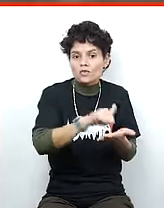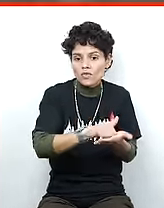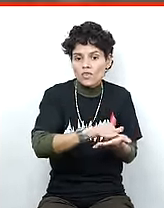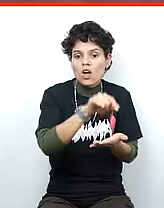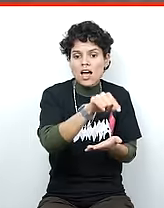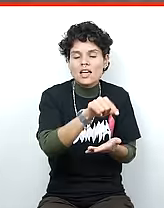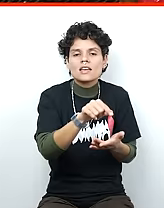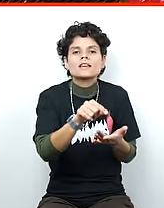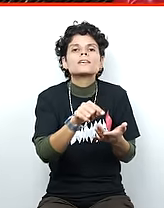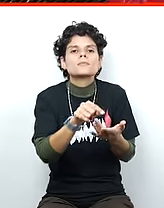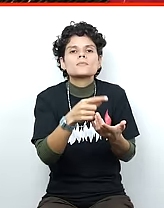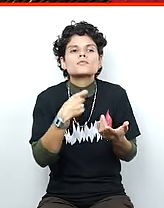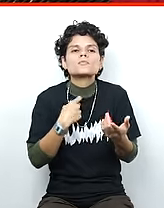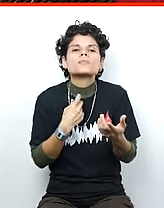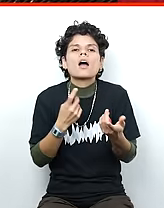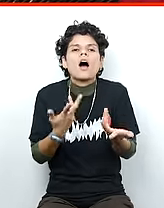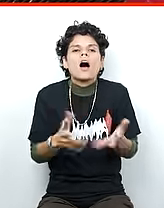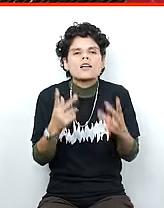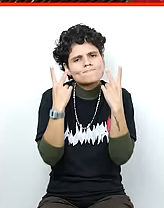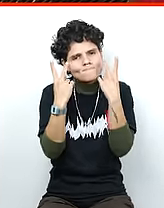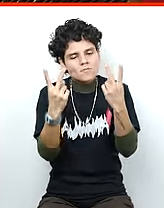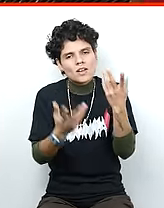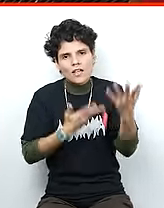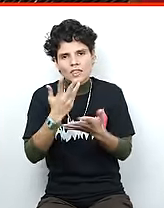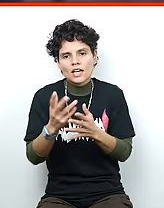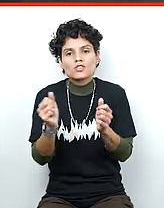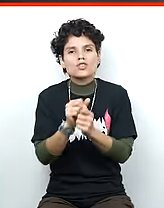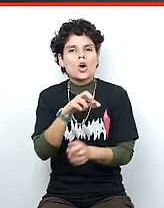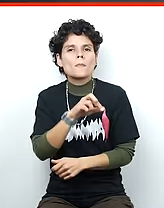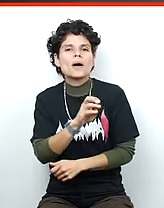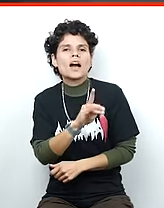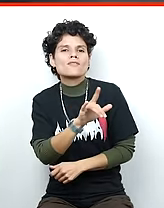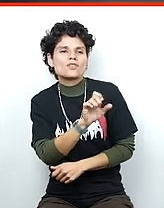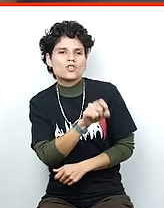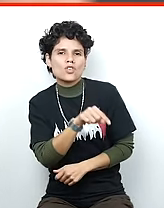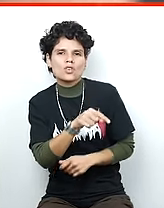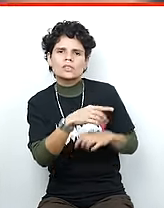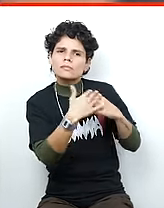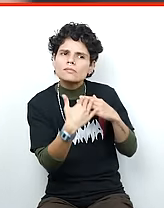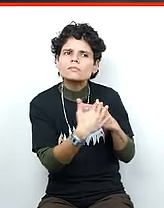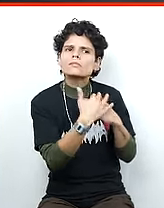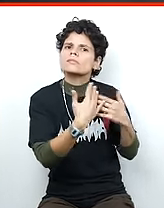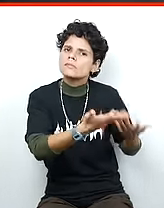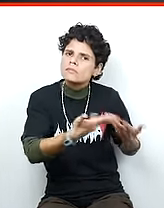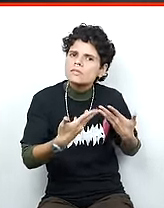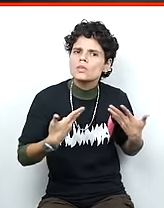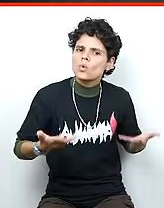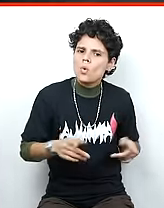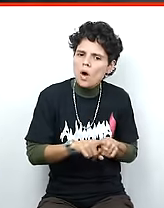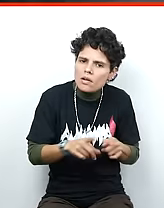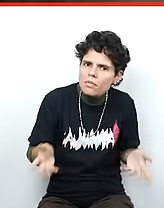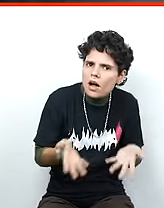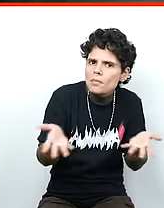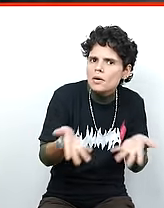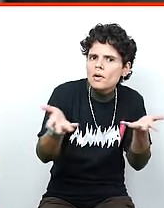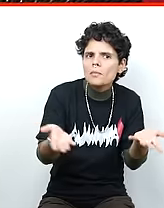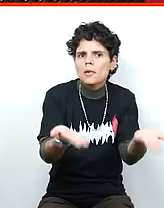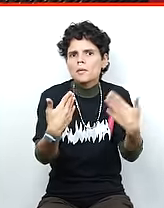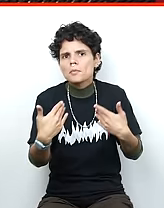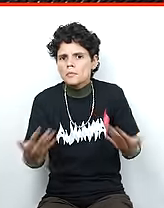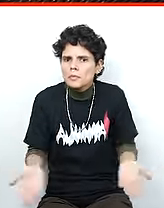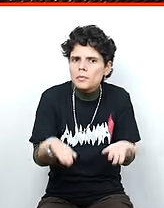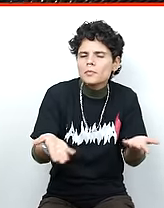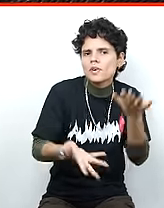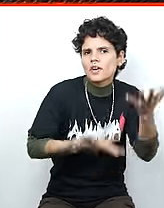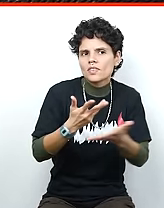atreví a cantar por el Pablo. Yo hablaba con él, pues siempre mantuve la comunicación con él. Él era el que me incitaba a meterme a la música, de hecho, pues siempre decía, man, dale, color. Él